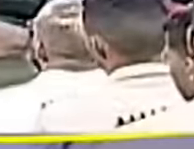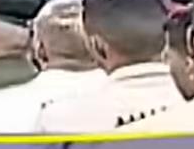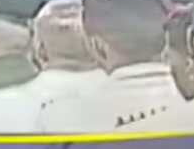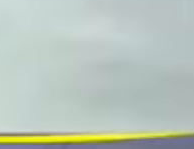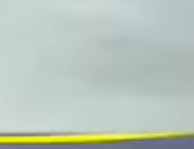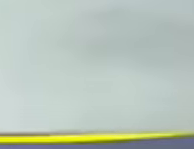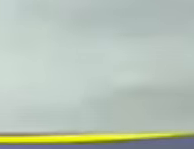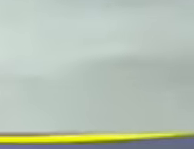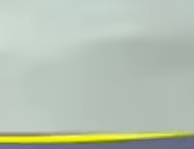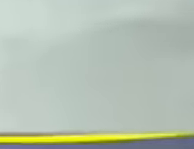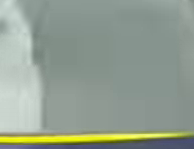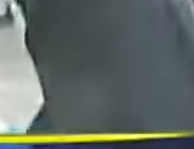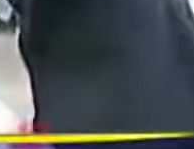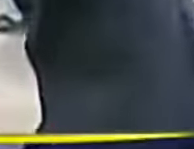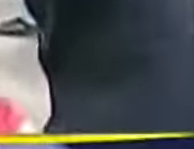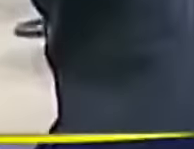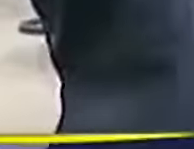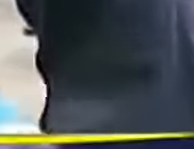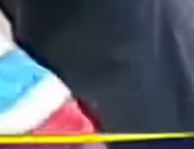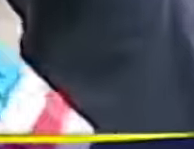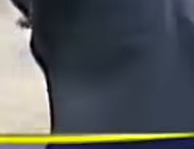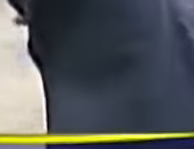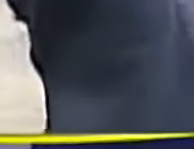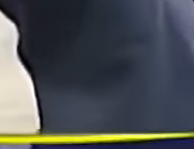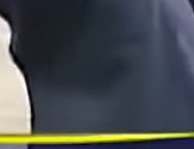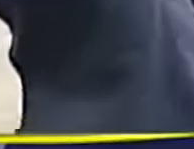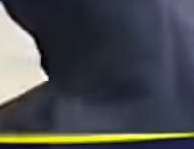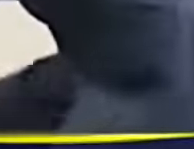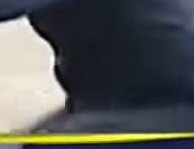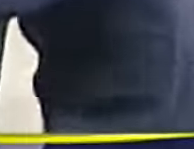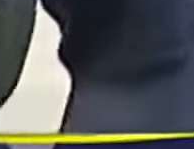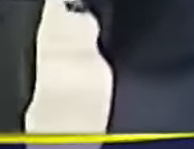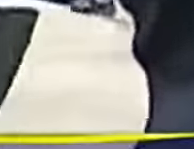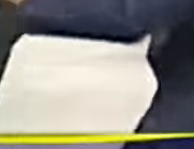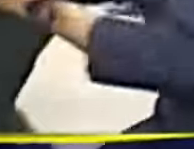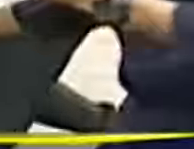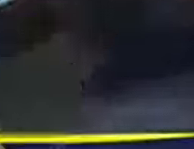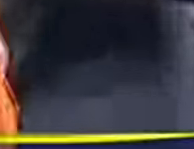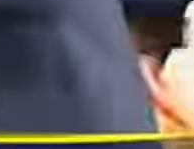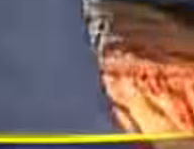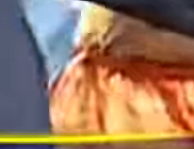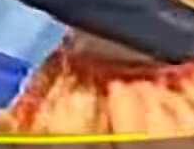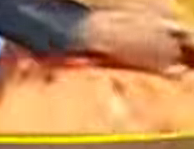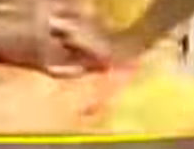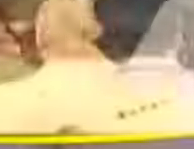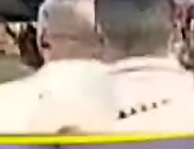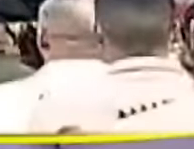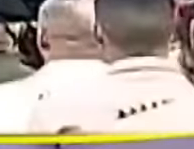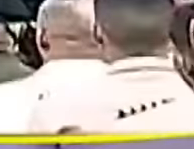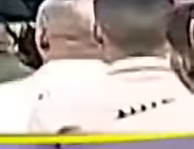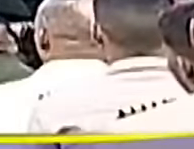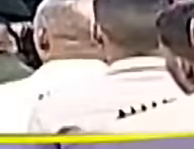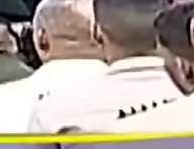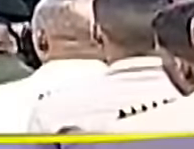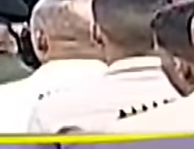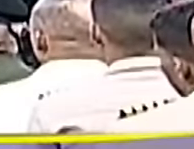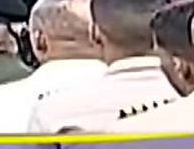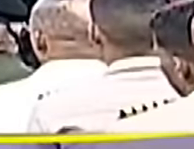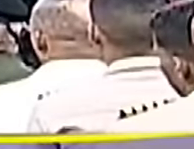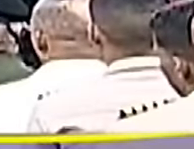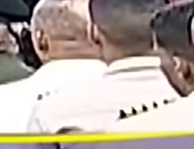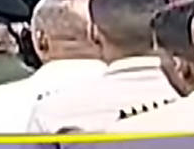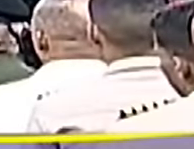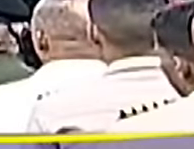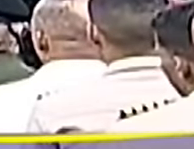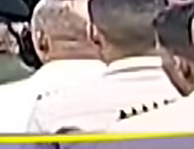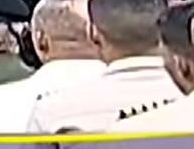Ginebra, la firma de mucho peso. Ahí apareció un prusiano explorando todo esto,